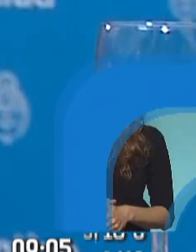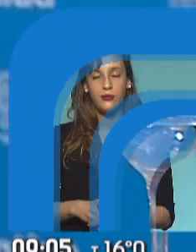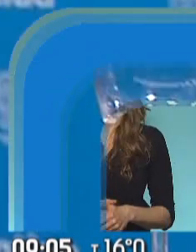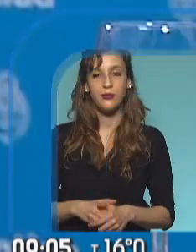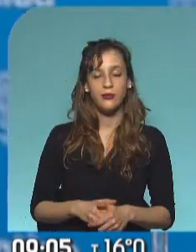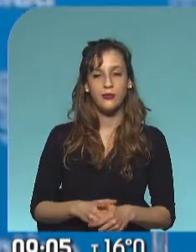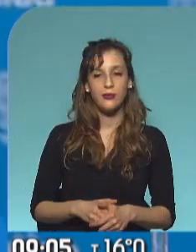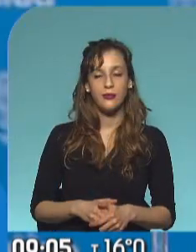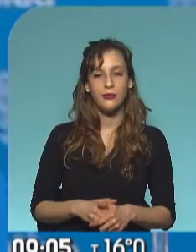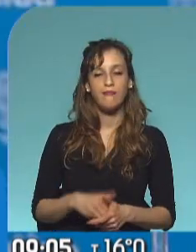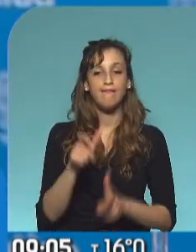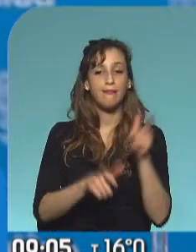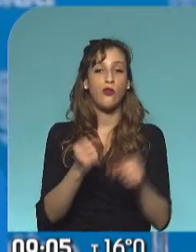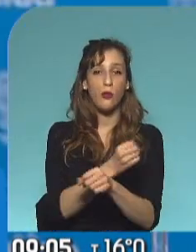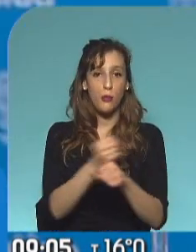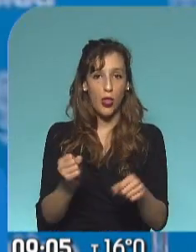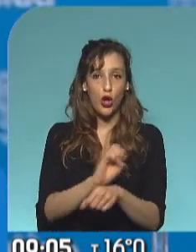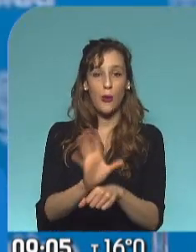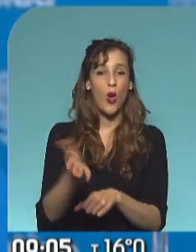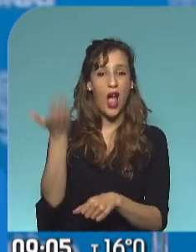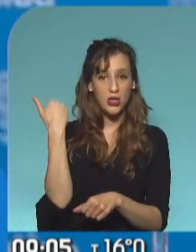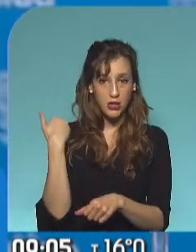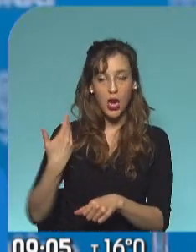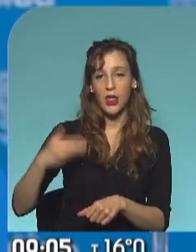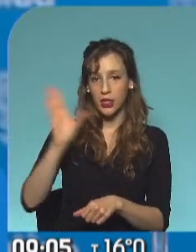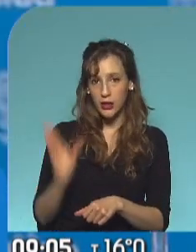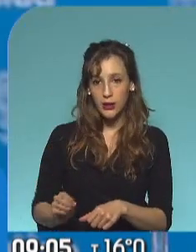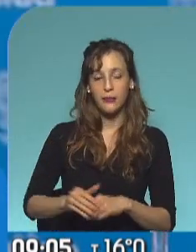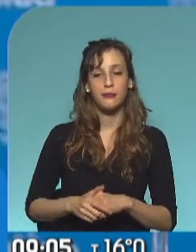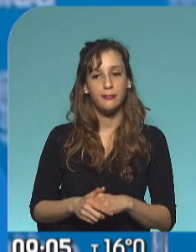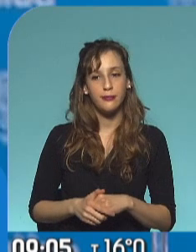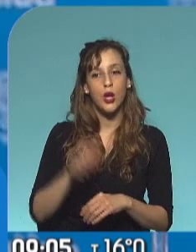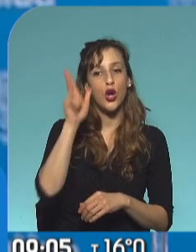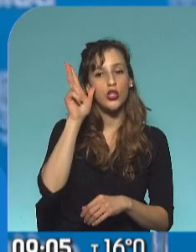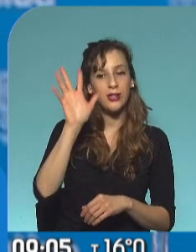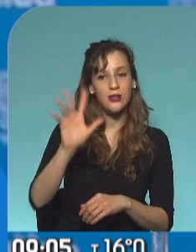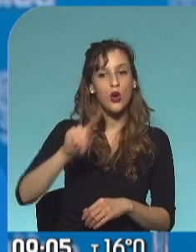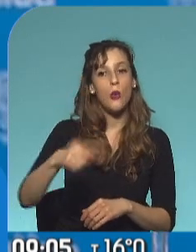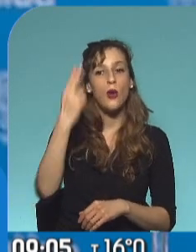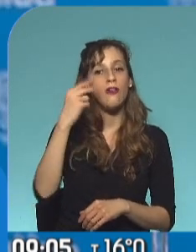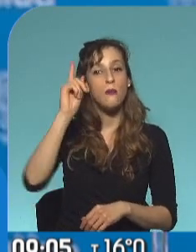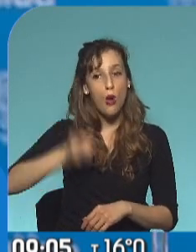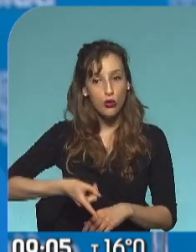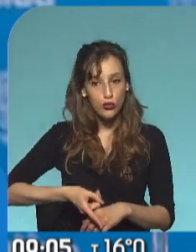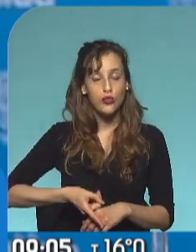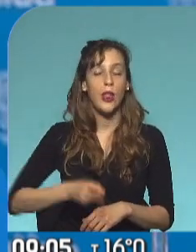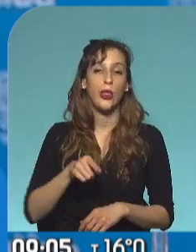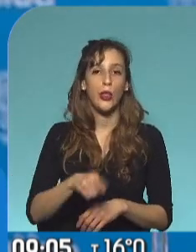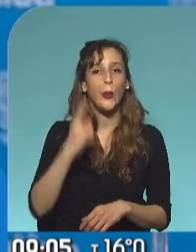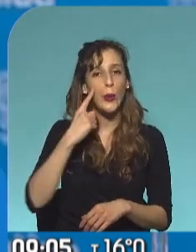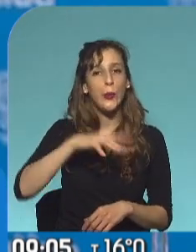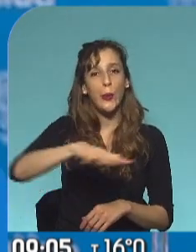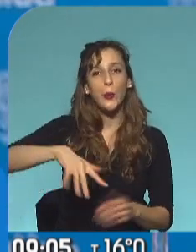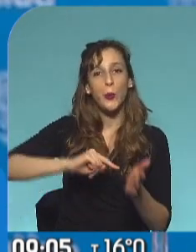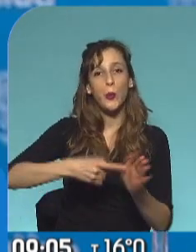en los casos confirmados de coronavirus en la jornada de ayer en la república argentina 85 9% con residencia en el área metropolitana